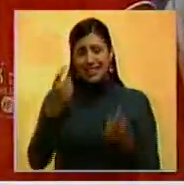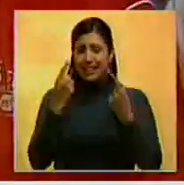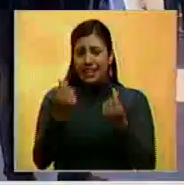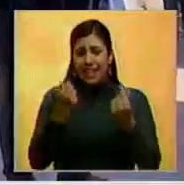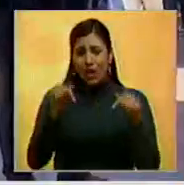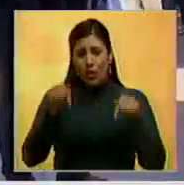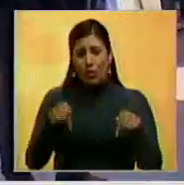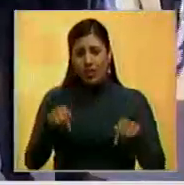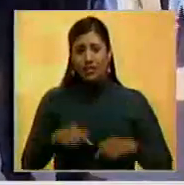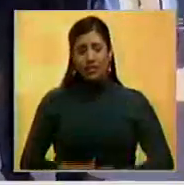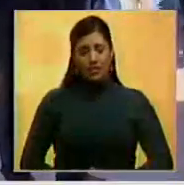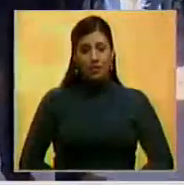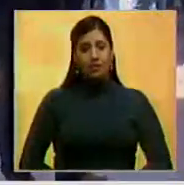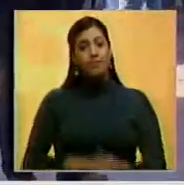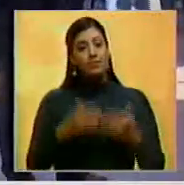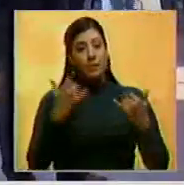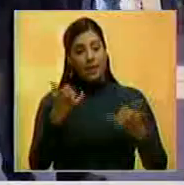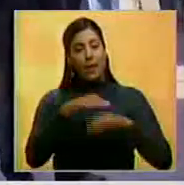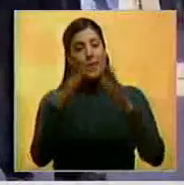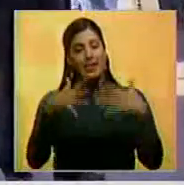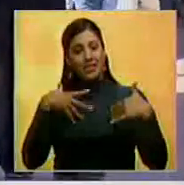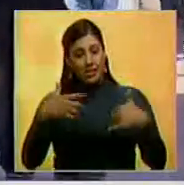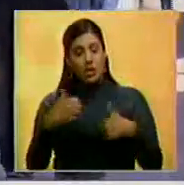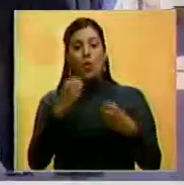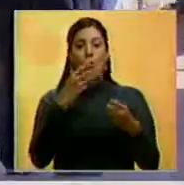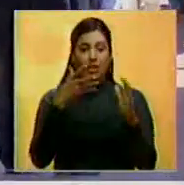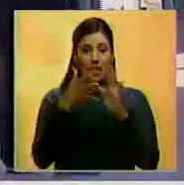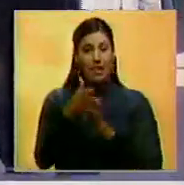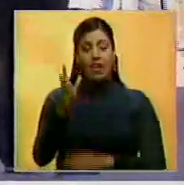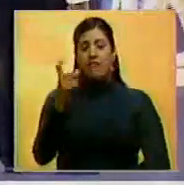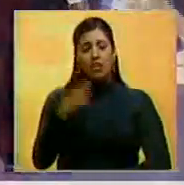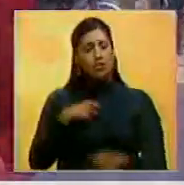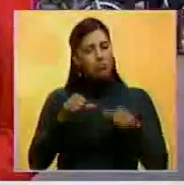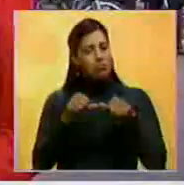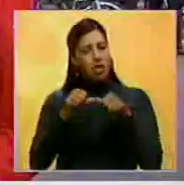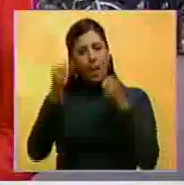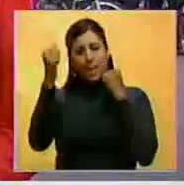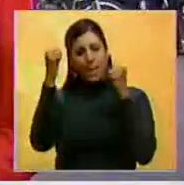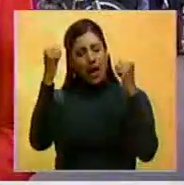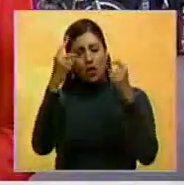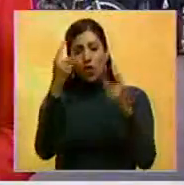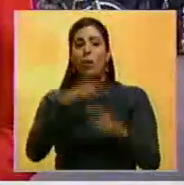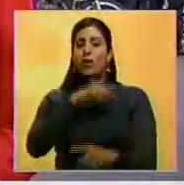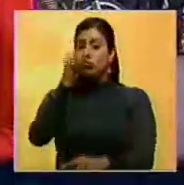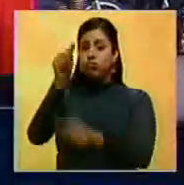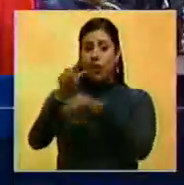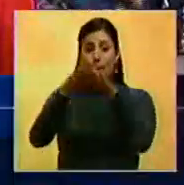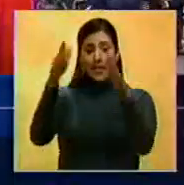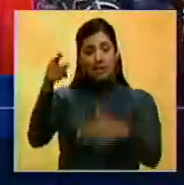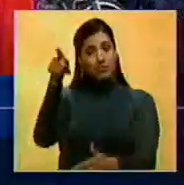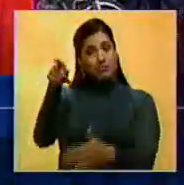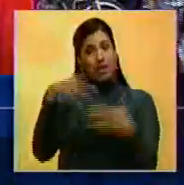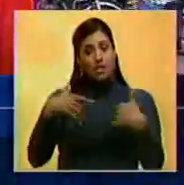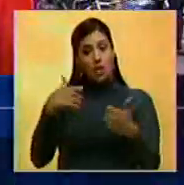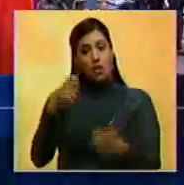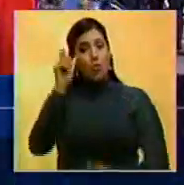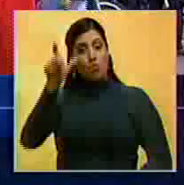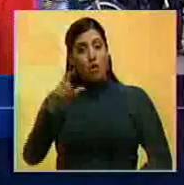necesitamos ahorita. Trabajadores del Ministerio de la Salud aseguraron que no se mantendrán en paro, pero exigieron a la ministra para la Salud,